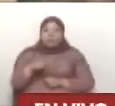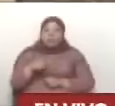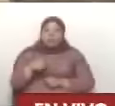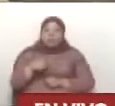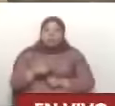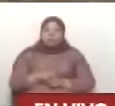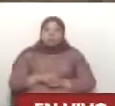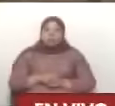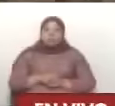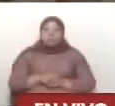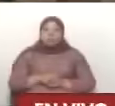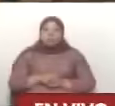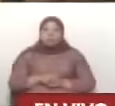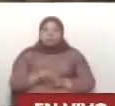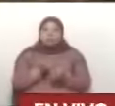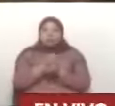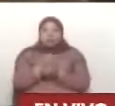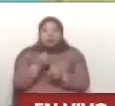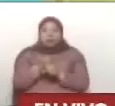a ese amor.